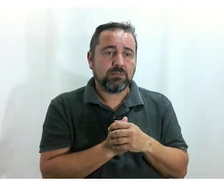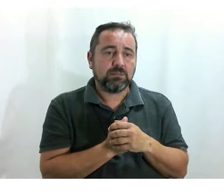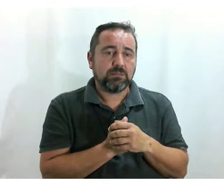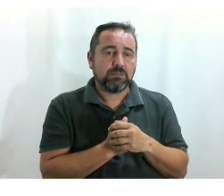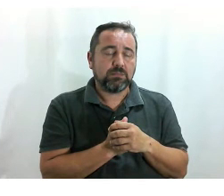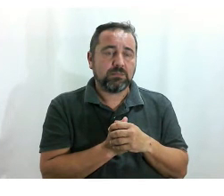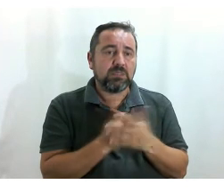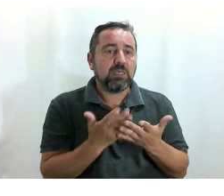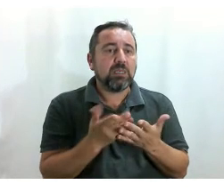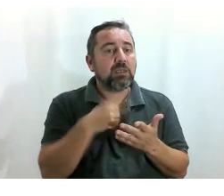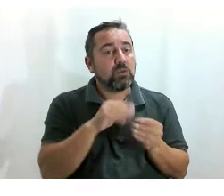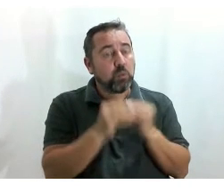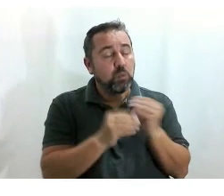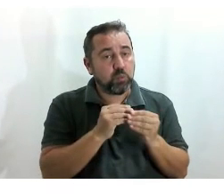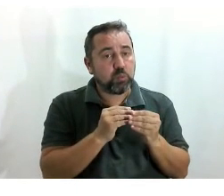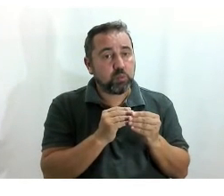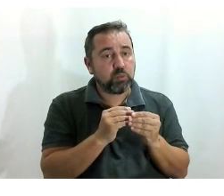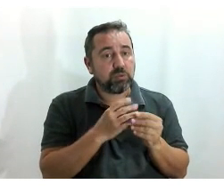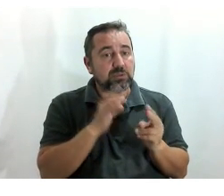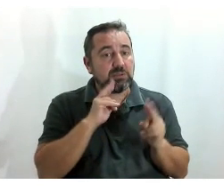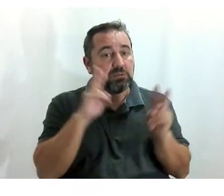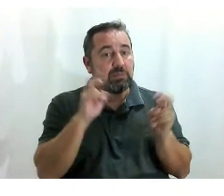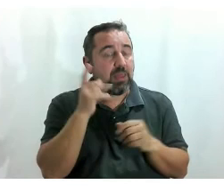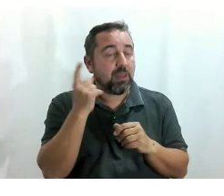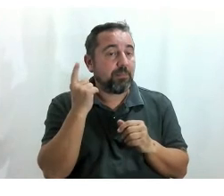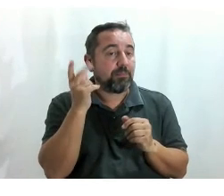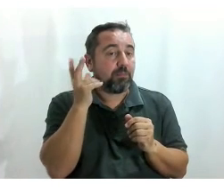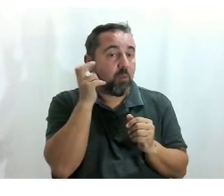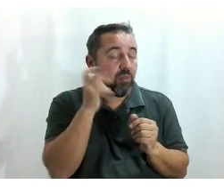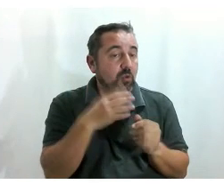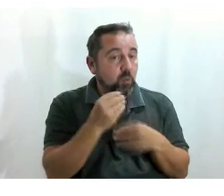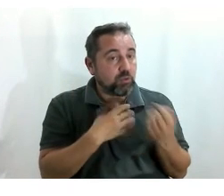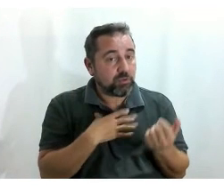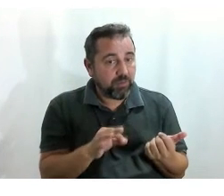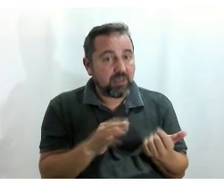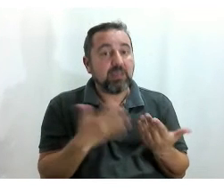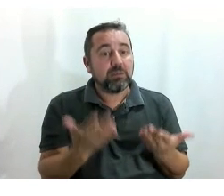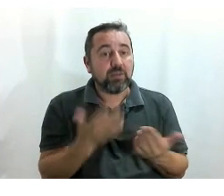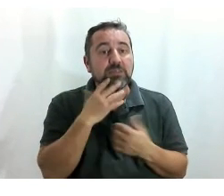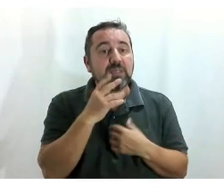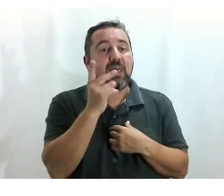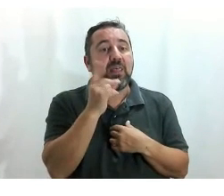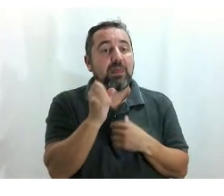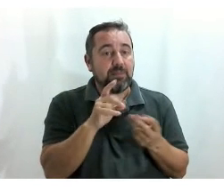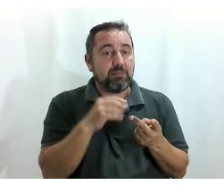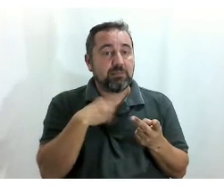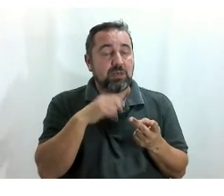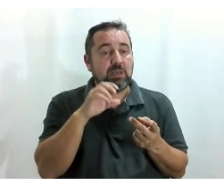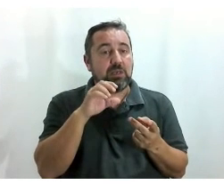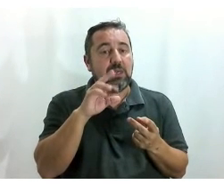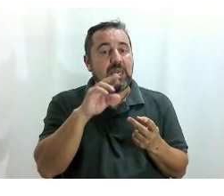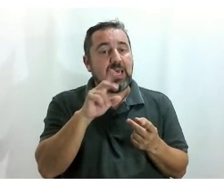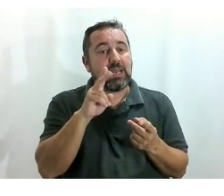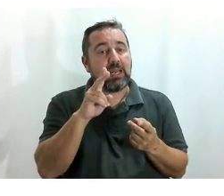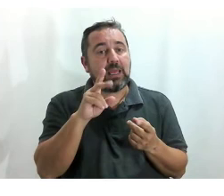¿Y esto se puede utilizar a nivel de audición? Pues sí, precisamente David R. Liu, que es uno de los que